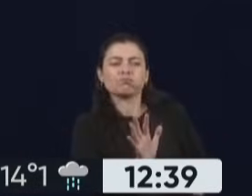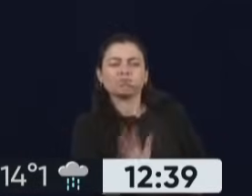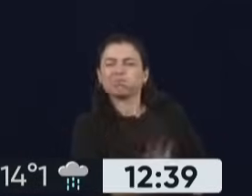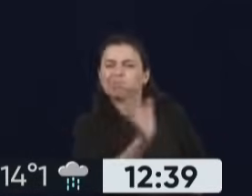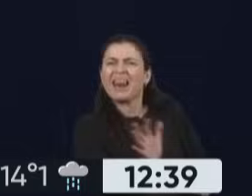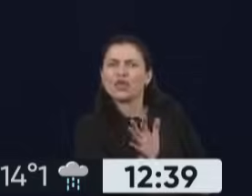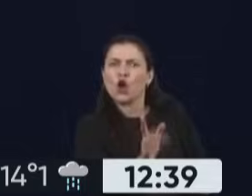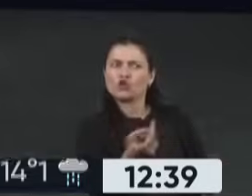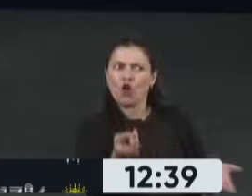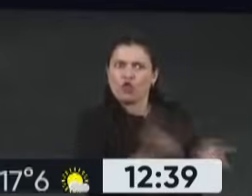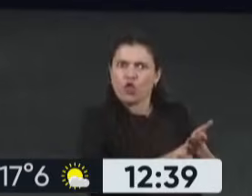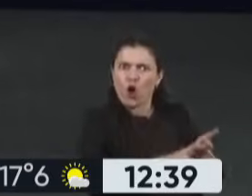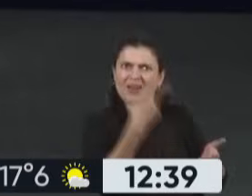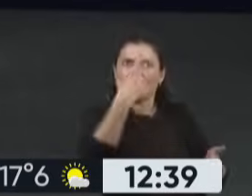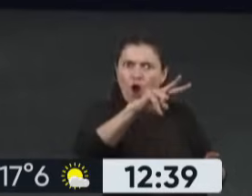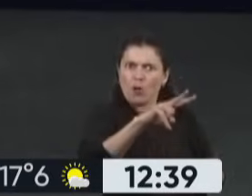contrario. Bien.